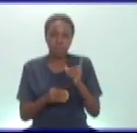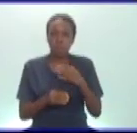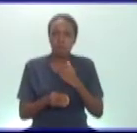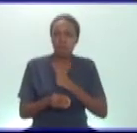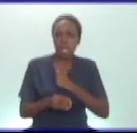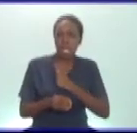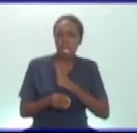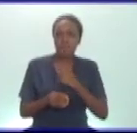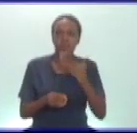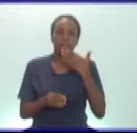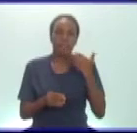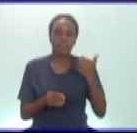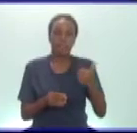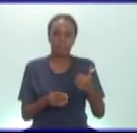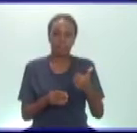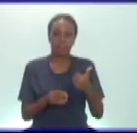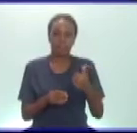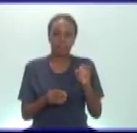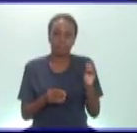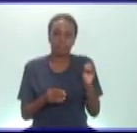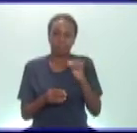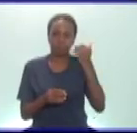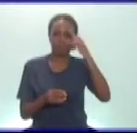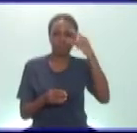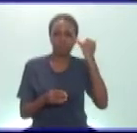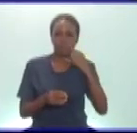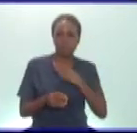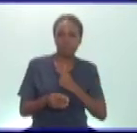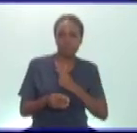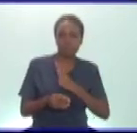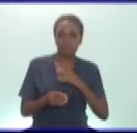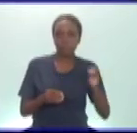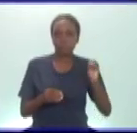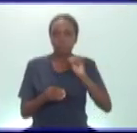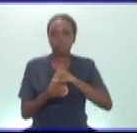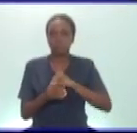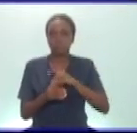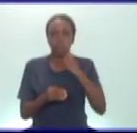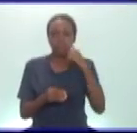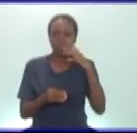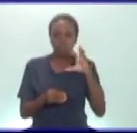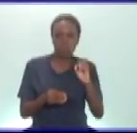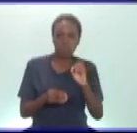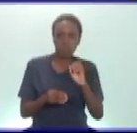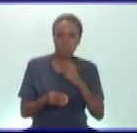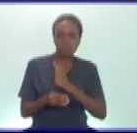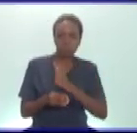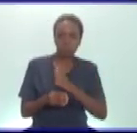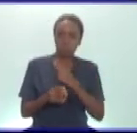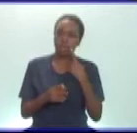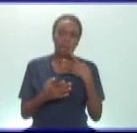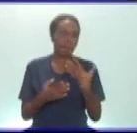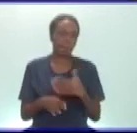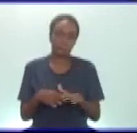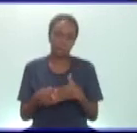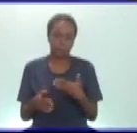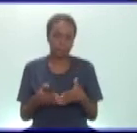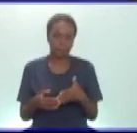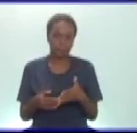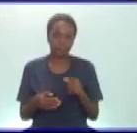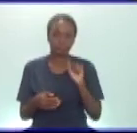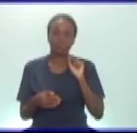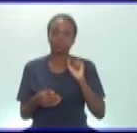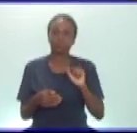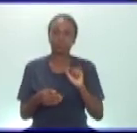le acepta en el examen y se le dan la totalidad de los puntos. Pero esto no quiere decir que usted se va a olvidar del artículo a partir de ahora porque él sigue siendo